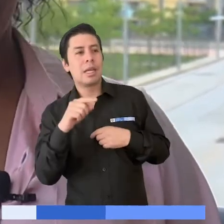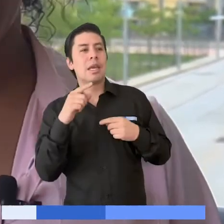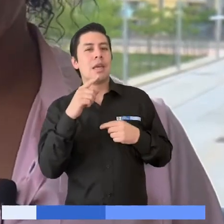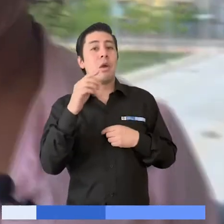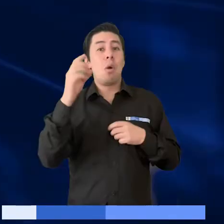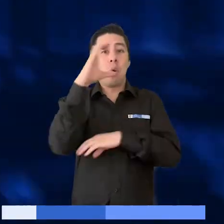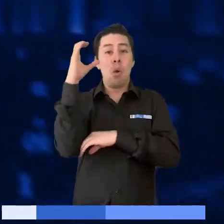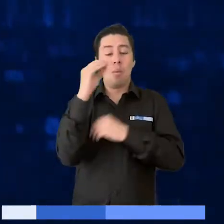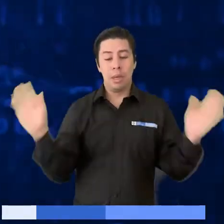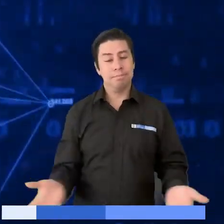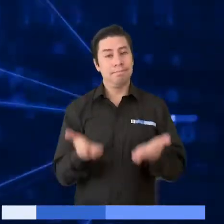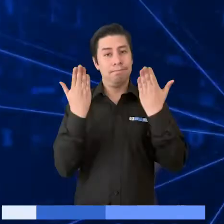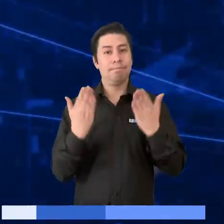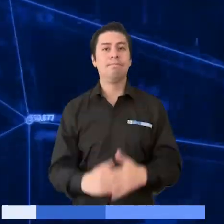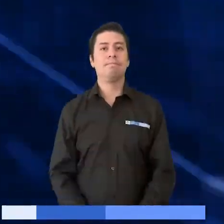un país mejor.